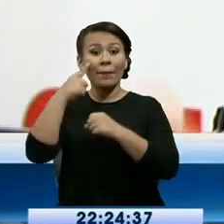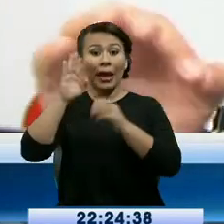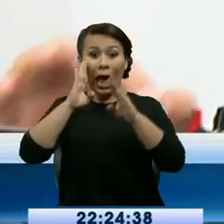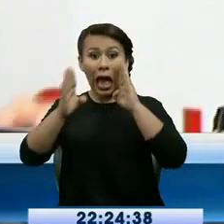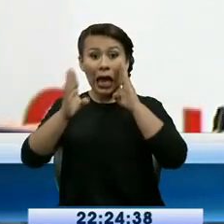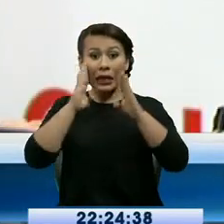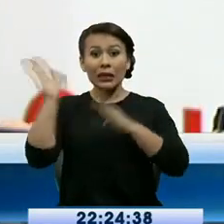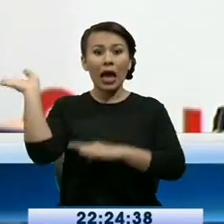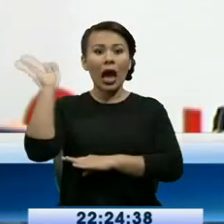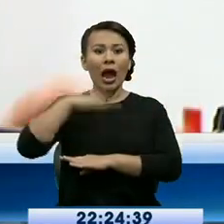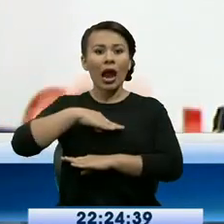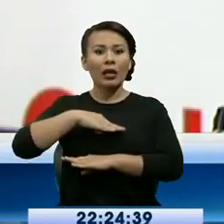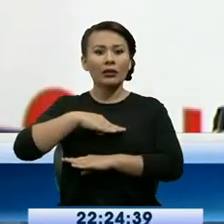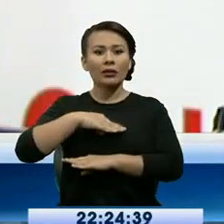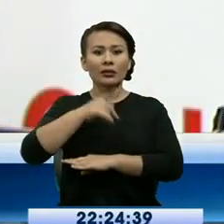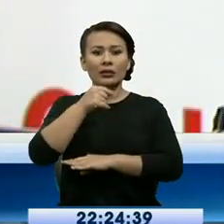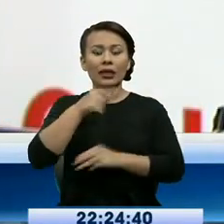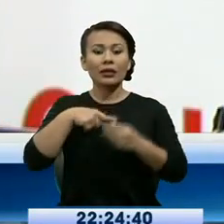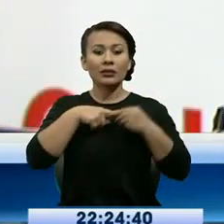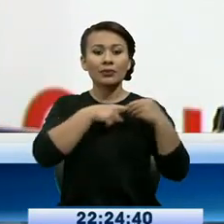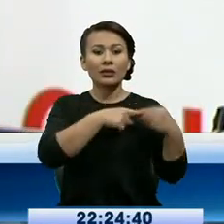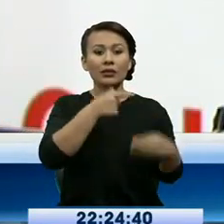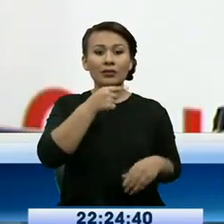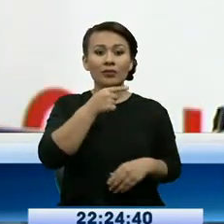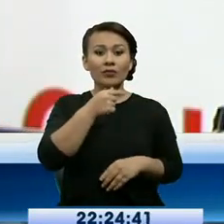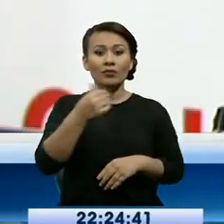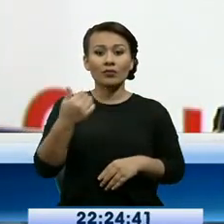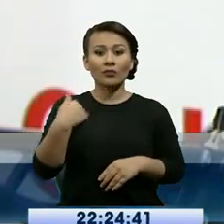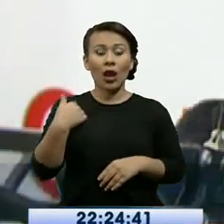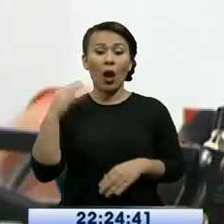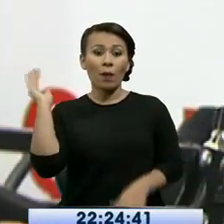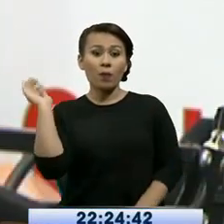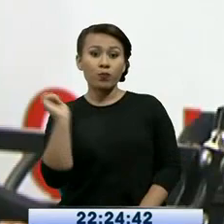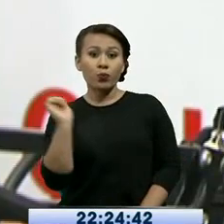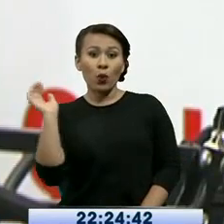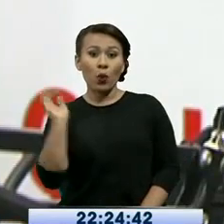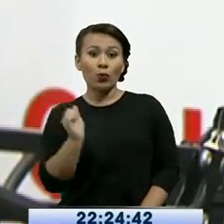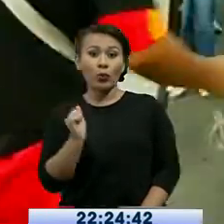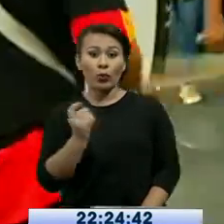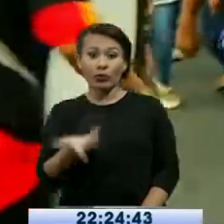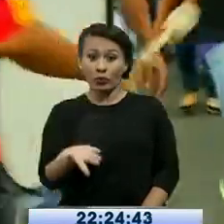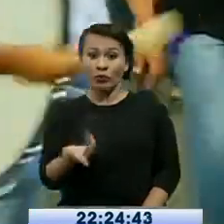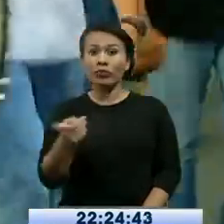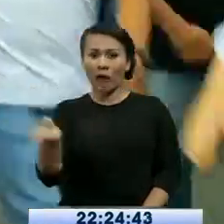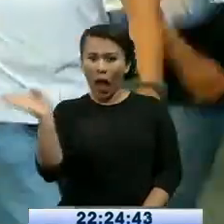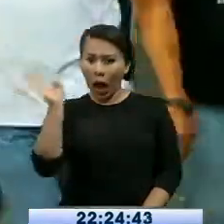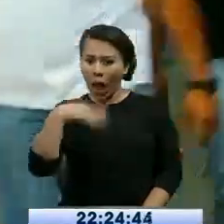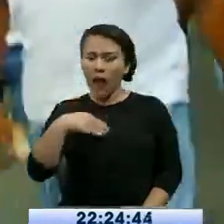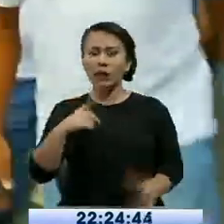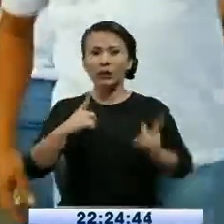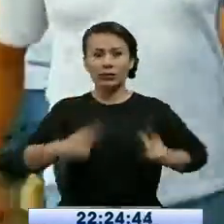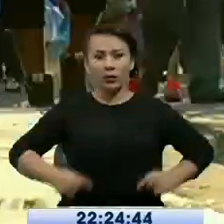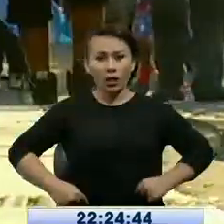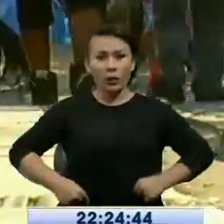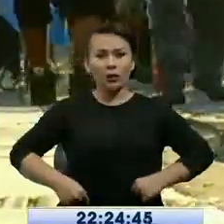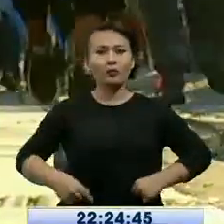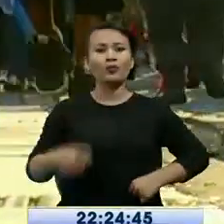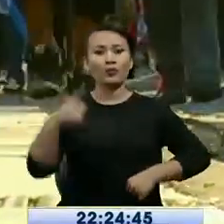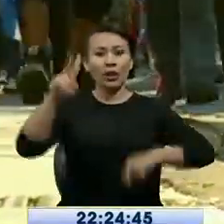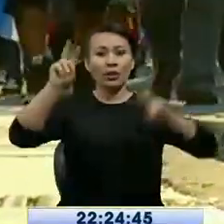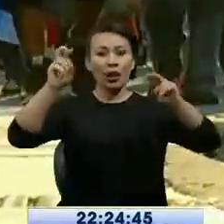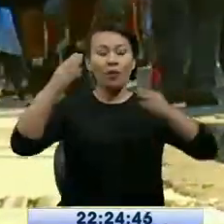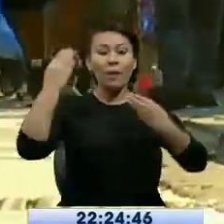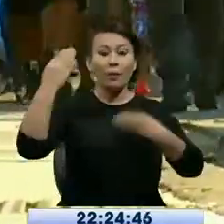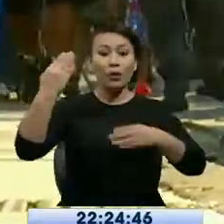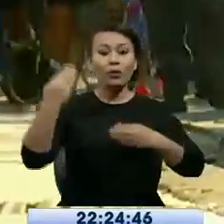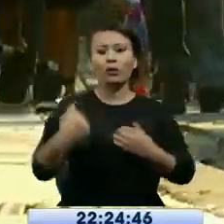atención gratuita, especialmente a los beneficiarios del bono de desarrollo humano. Y en el plano político, pese a la